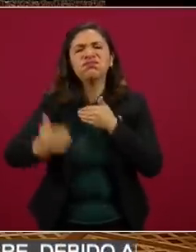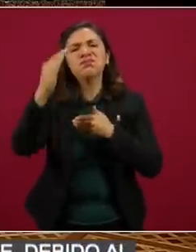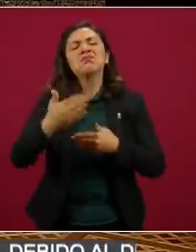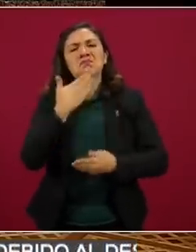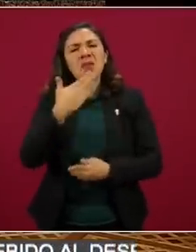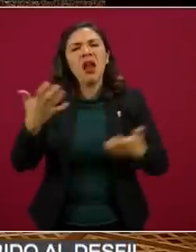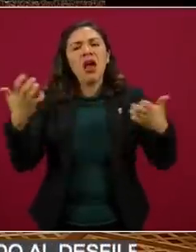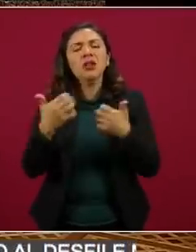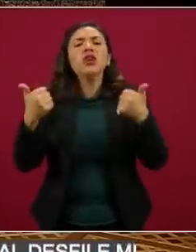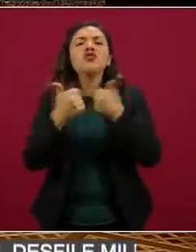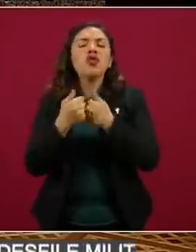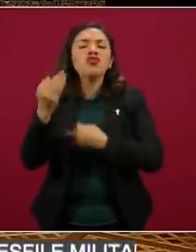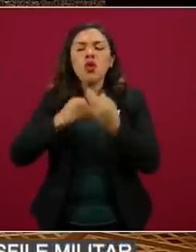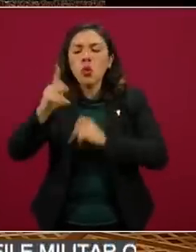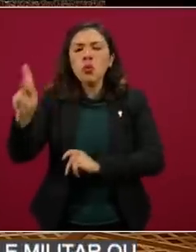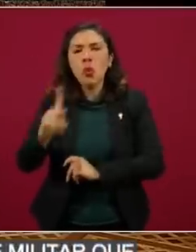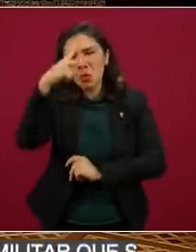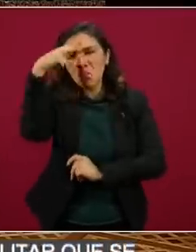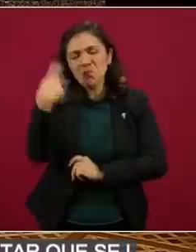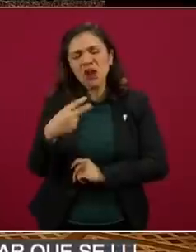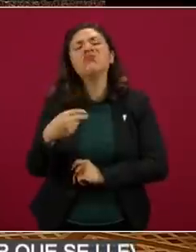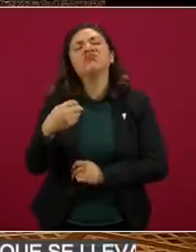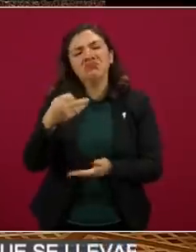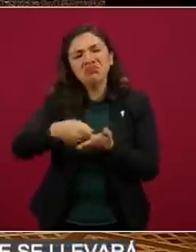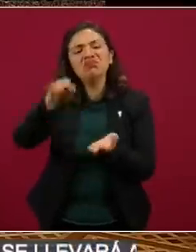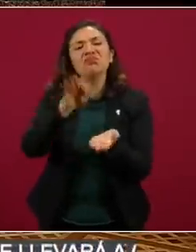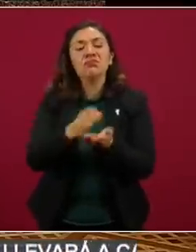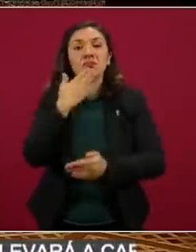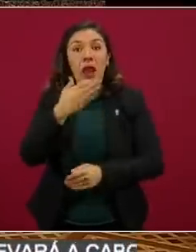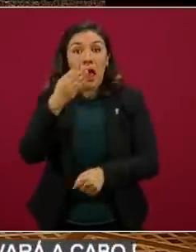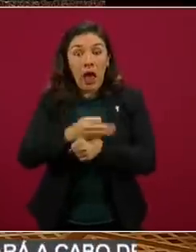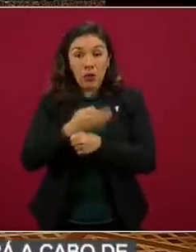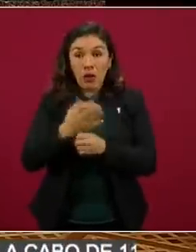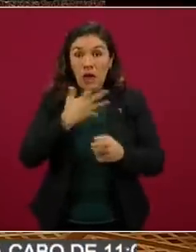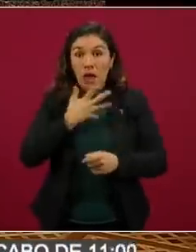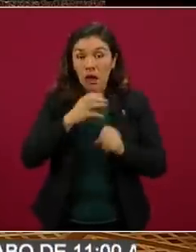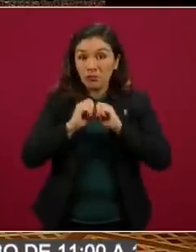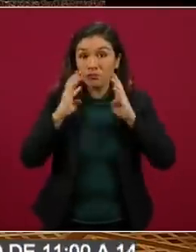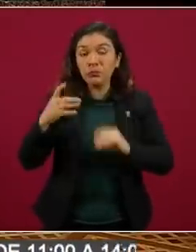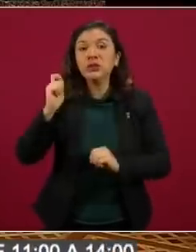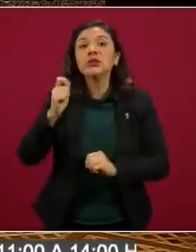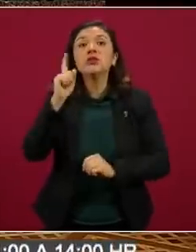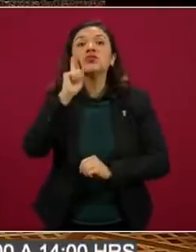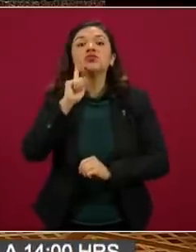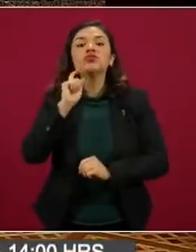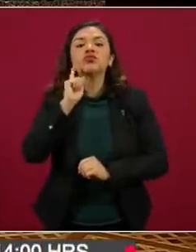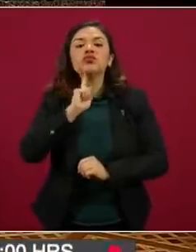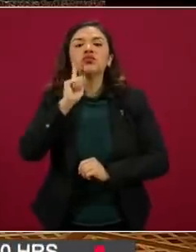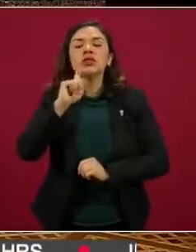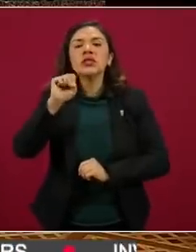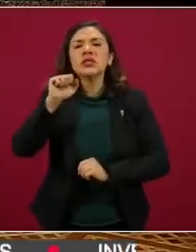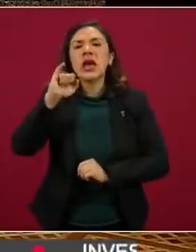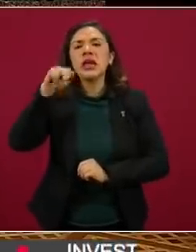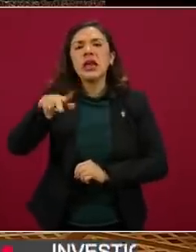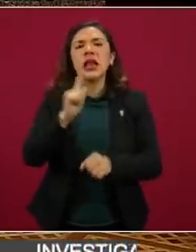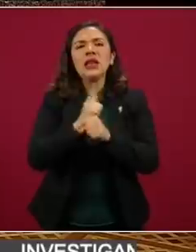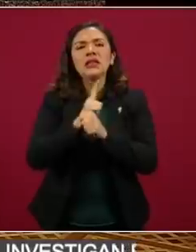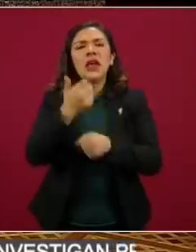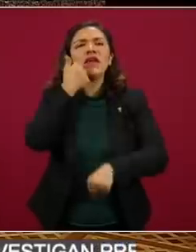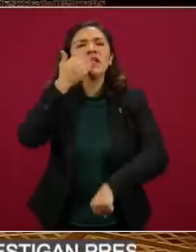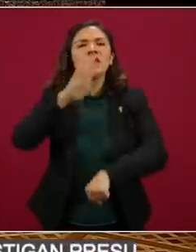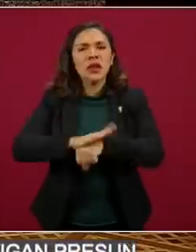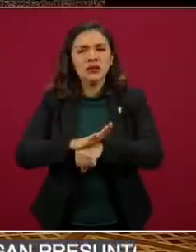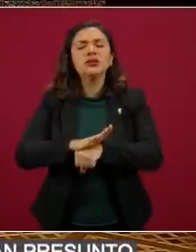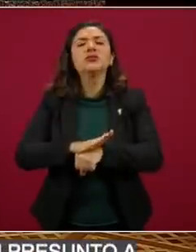del valiente pueblo de mexico para narrar esta tradición se encuentra presente la capitán de fragata saint licenciada en administración